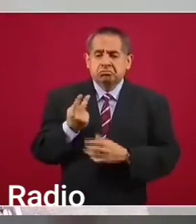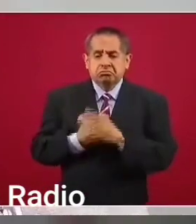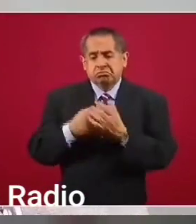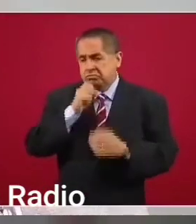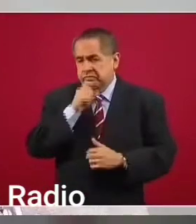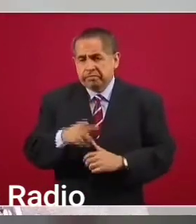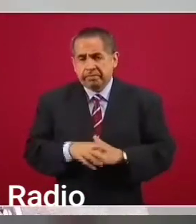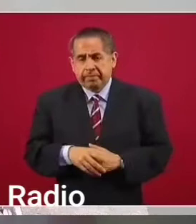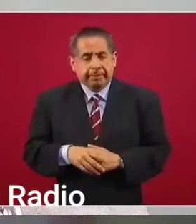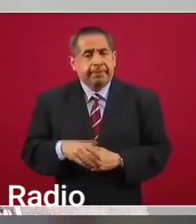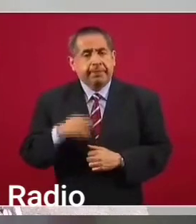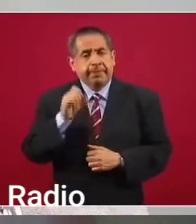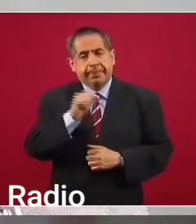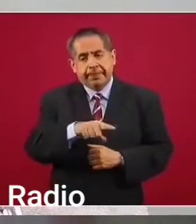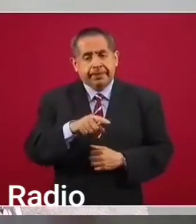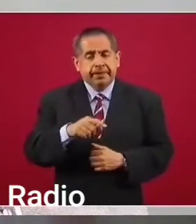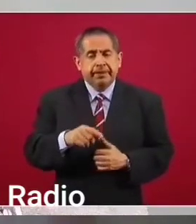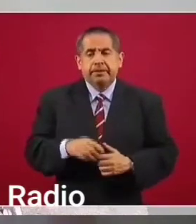también